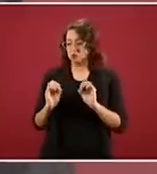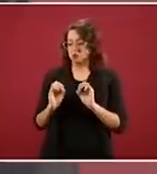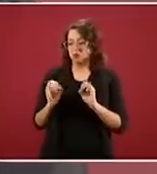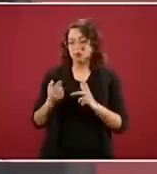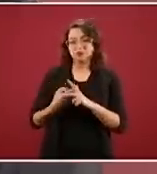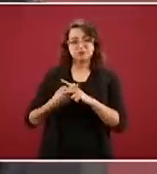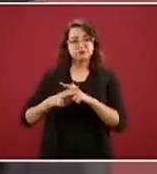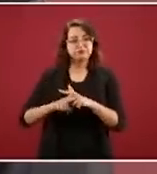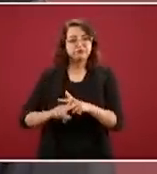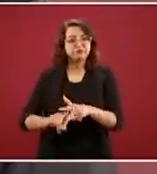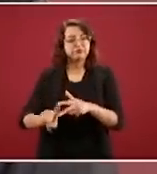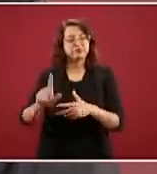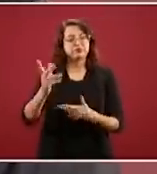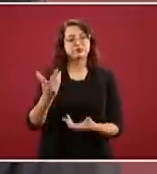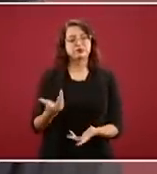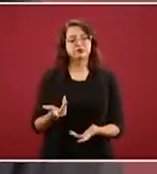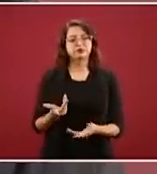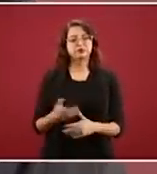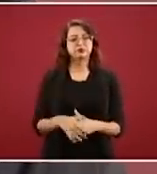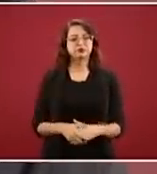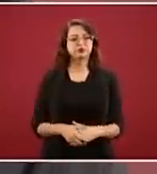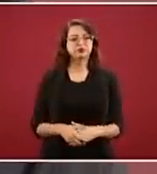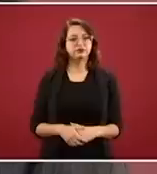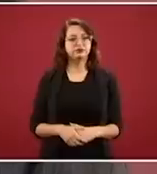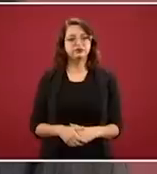no había